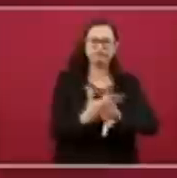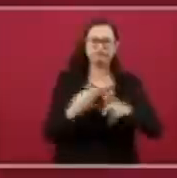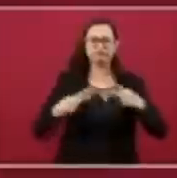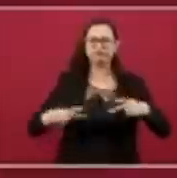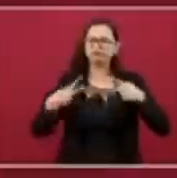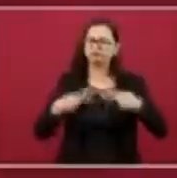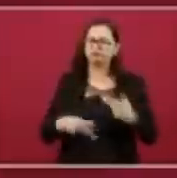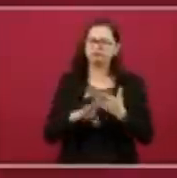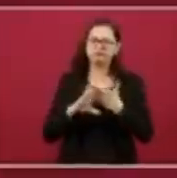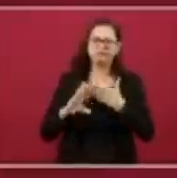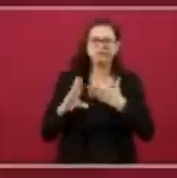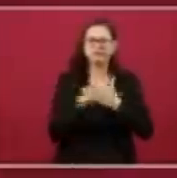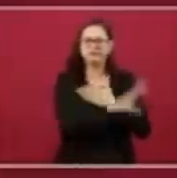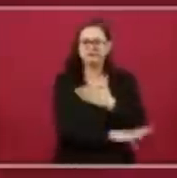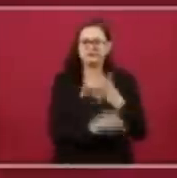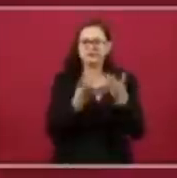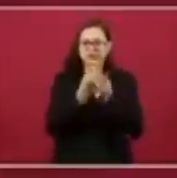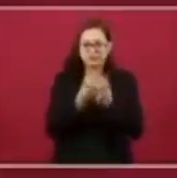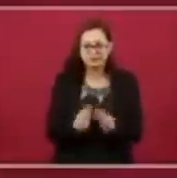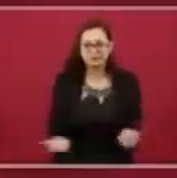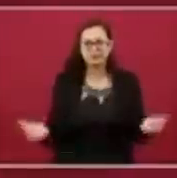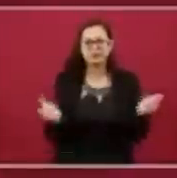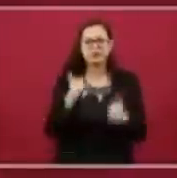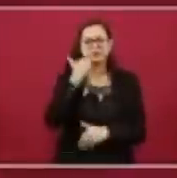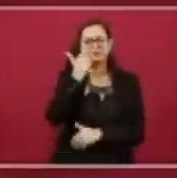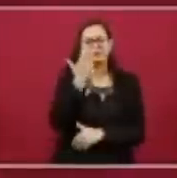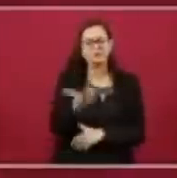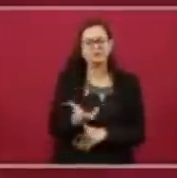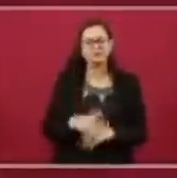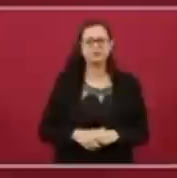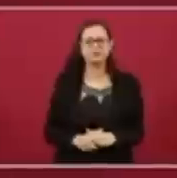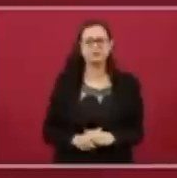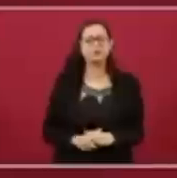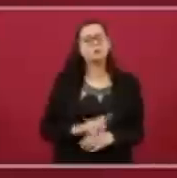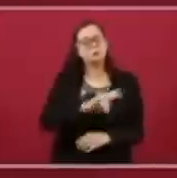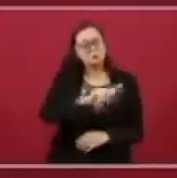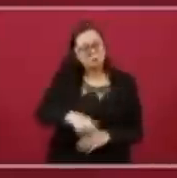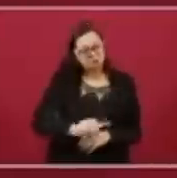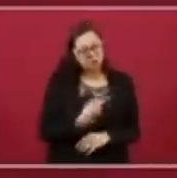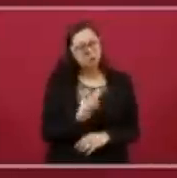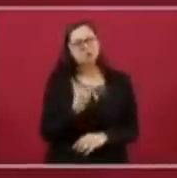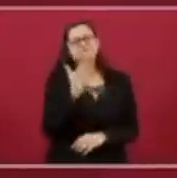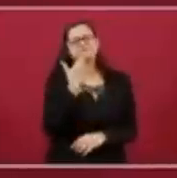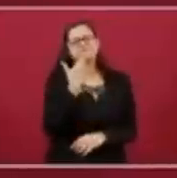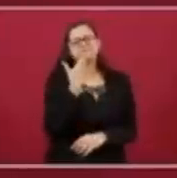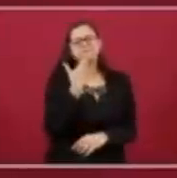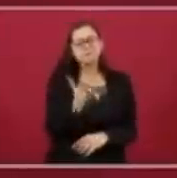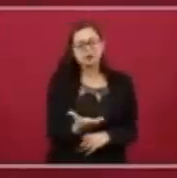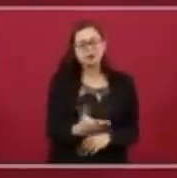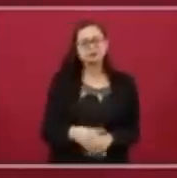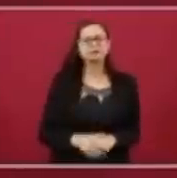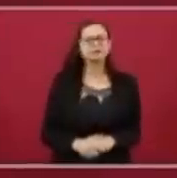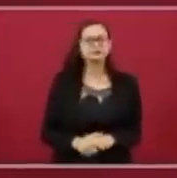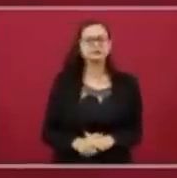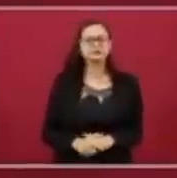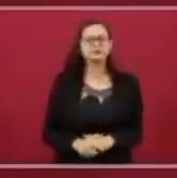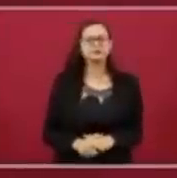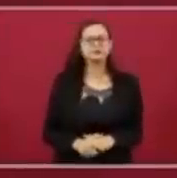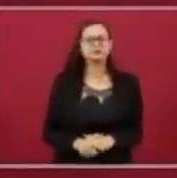población. Entonces, qué bien que me pregunta, porque